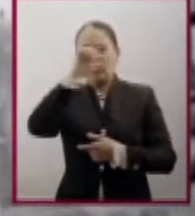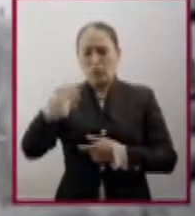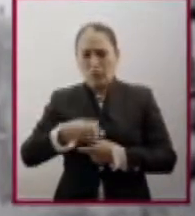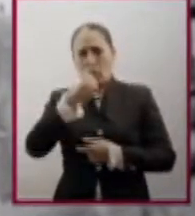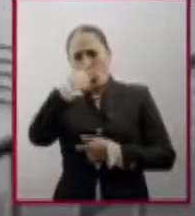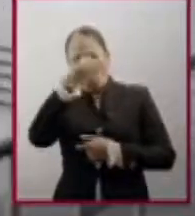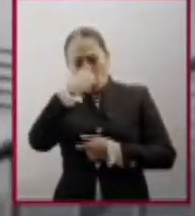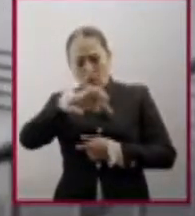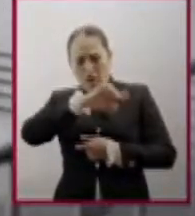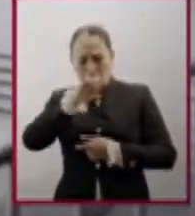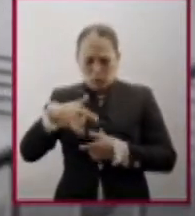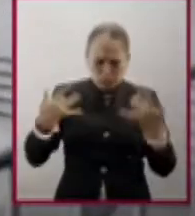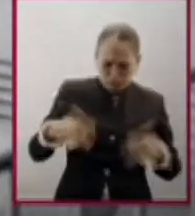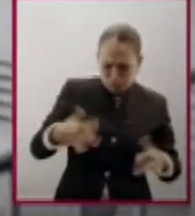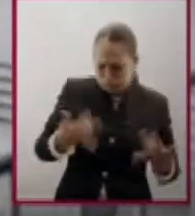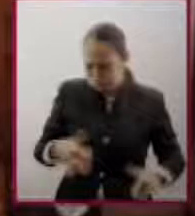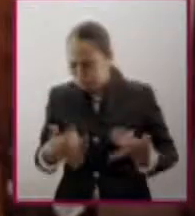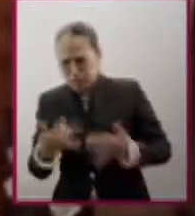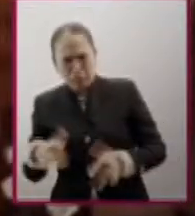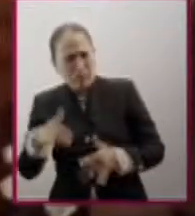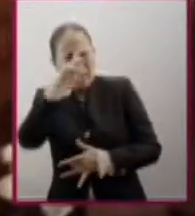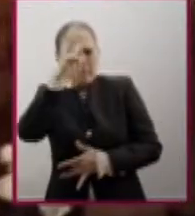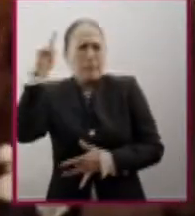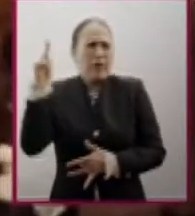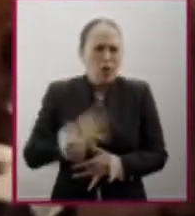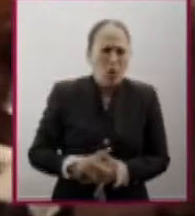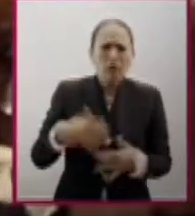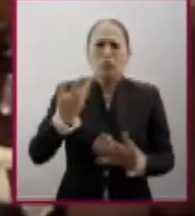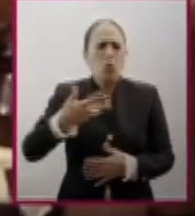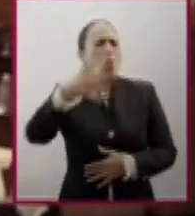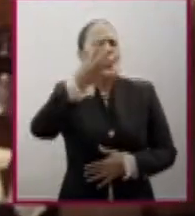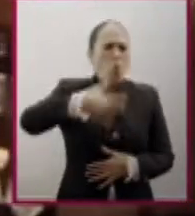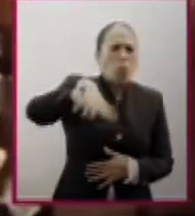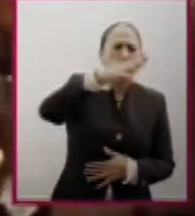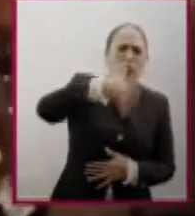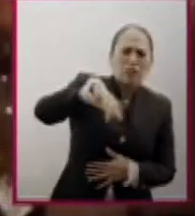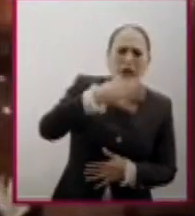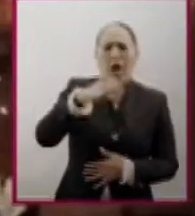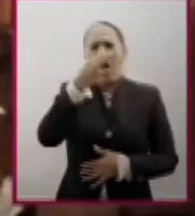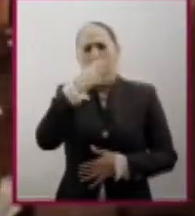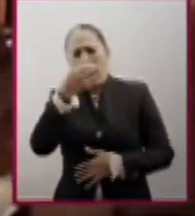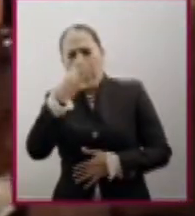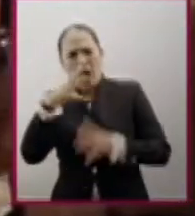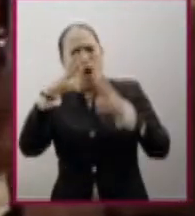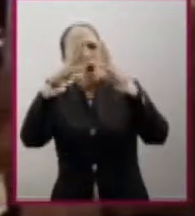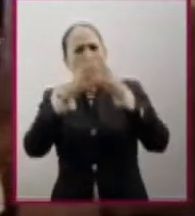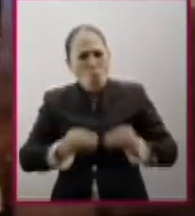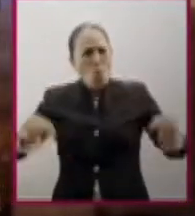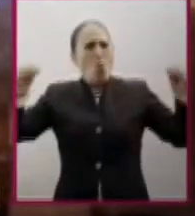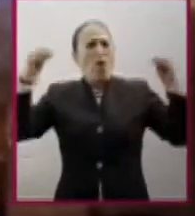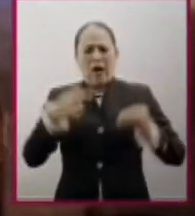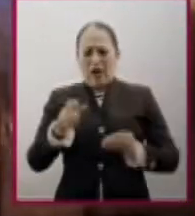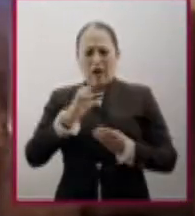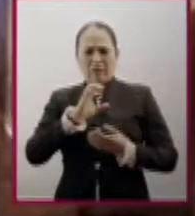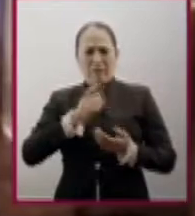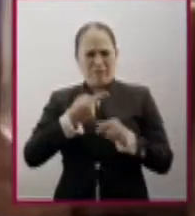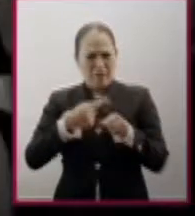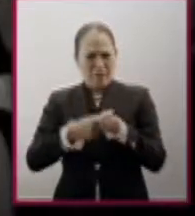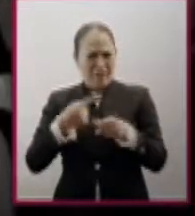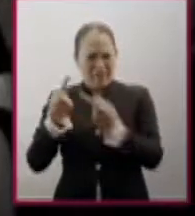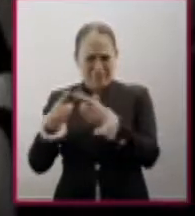malestares y dolores crónicos en las personas, quienes buscaban desesperados una medicina mágica que curara todas sus